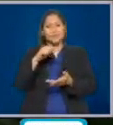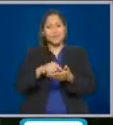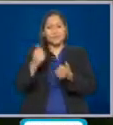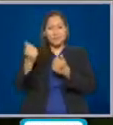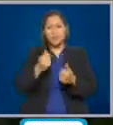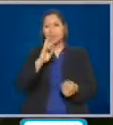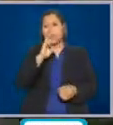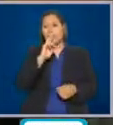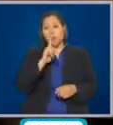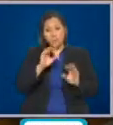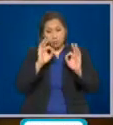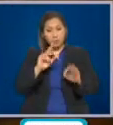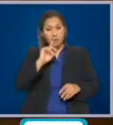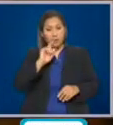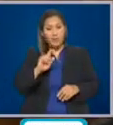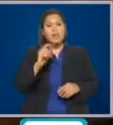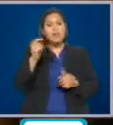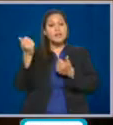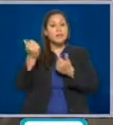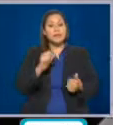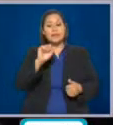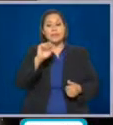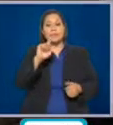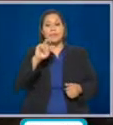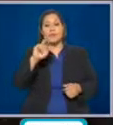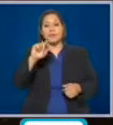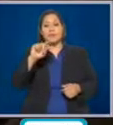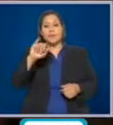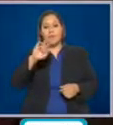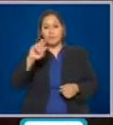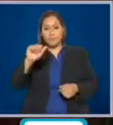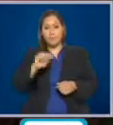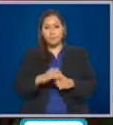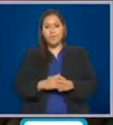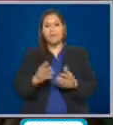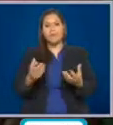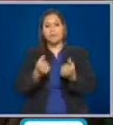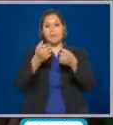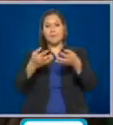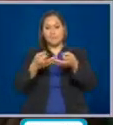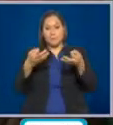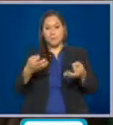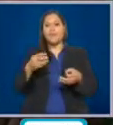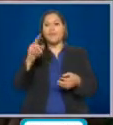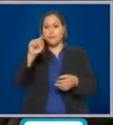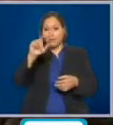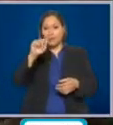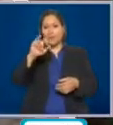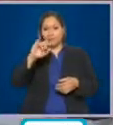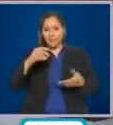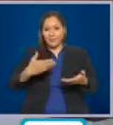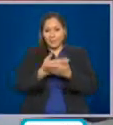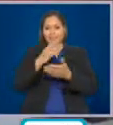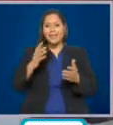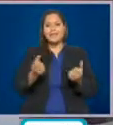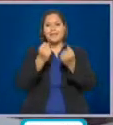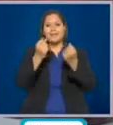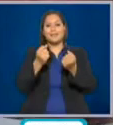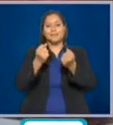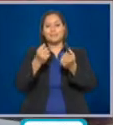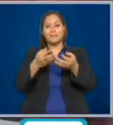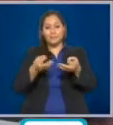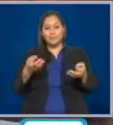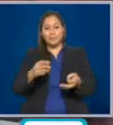es de Salvatierra. Ok, vamos a verla. Es de por allá también el tío Alberto de Salvatierra. Ándele. Y luego